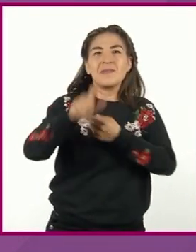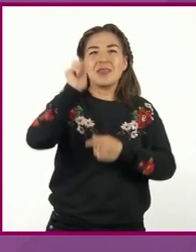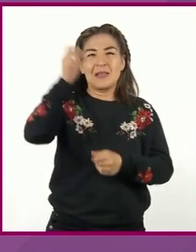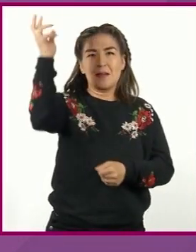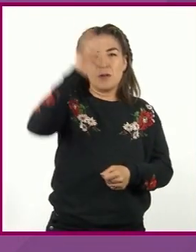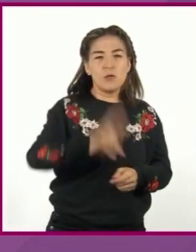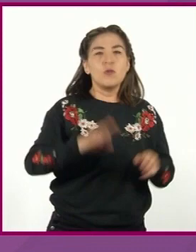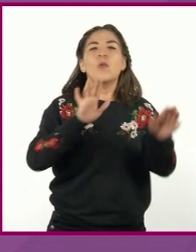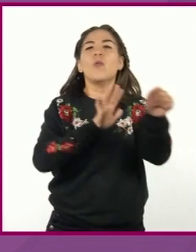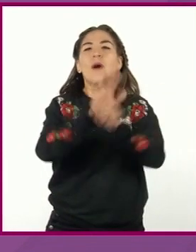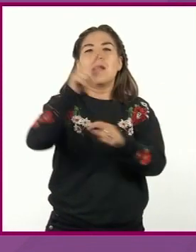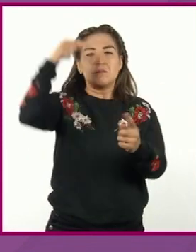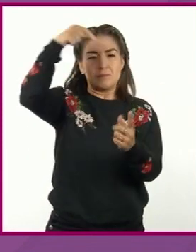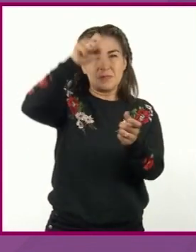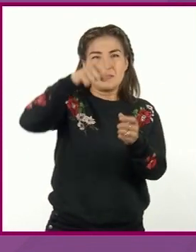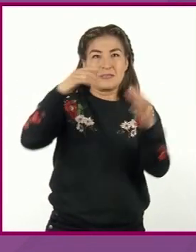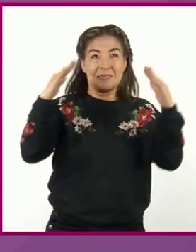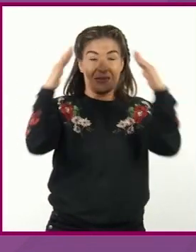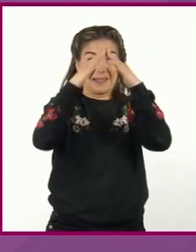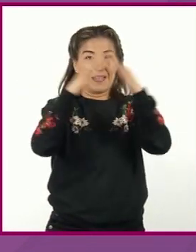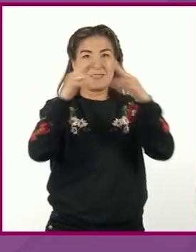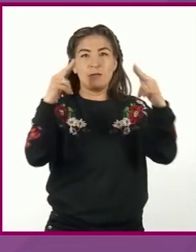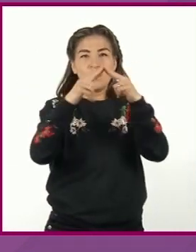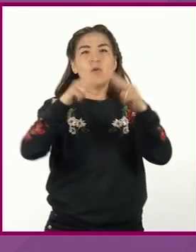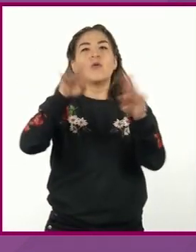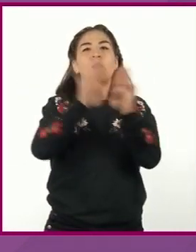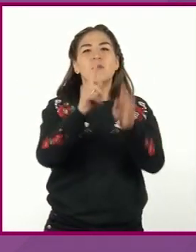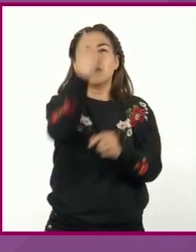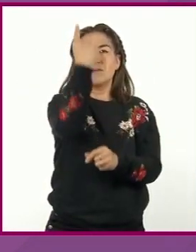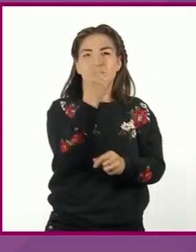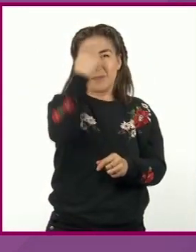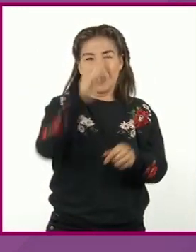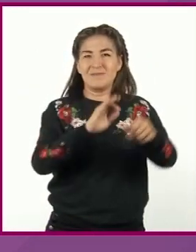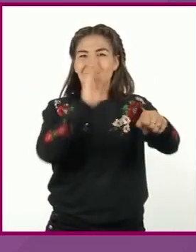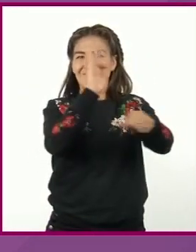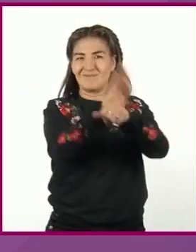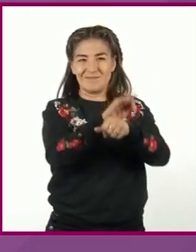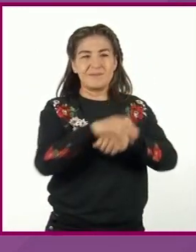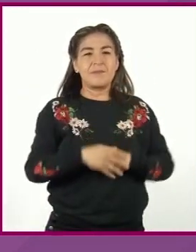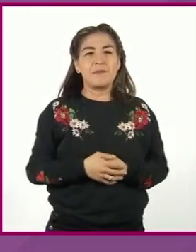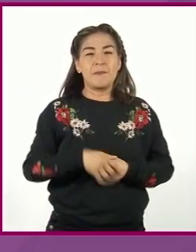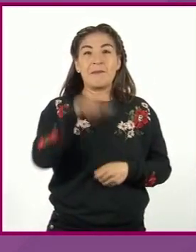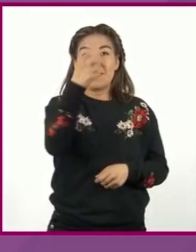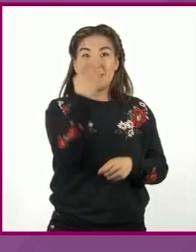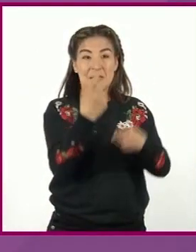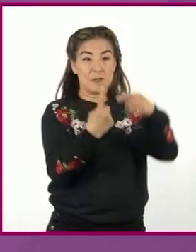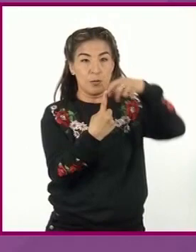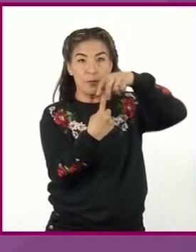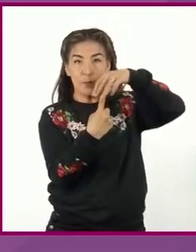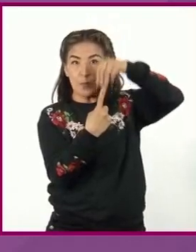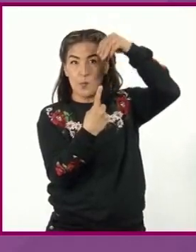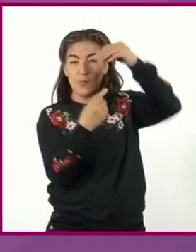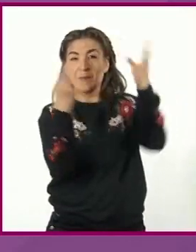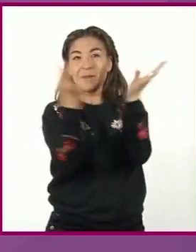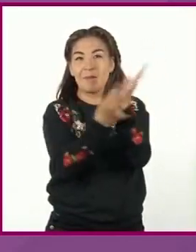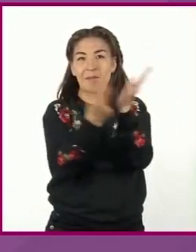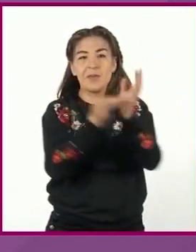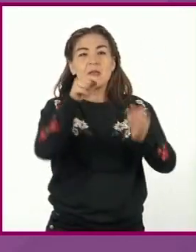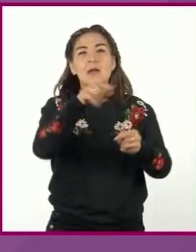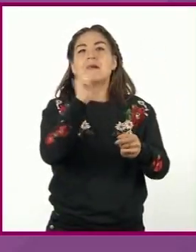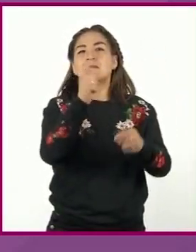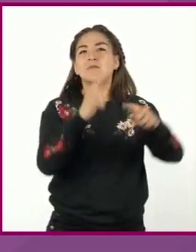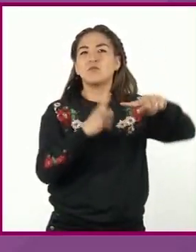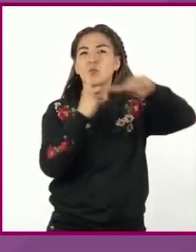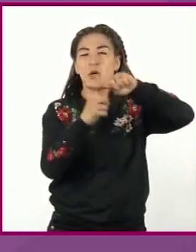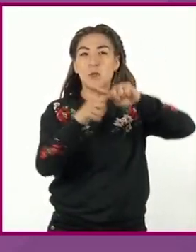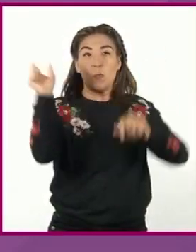parte más alta de la estructura que se desea proteger. La punta metálica del pararrayos adquiere carga positiva durante